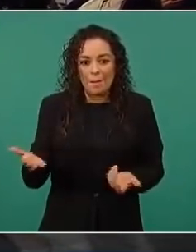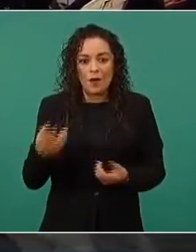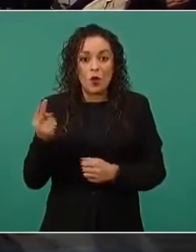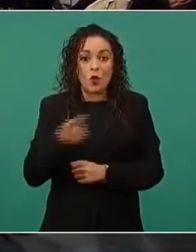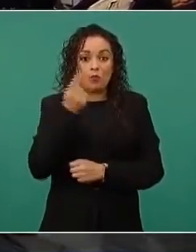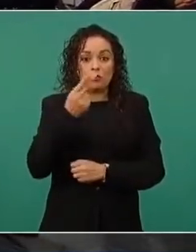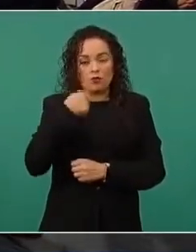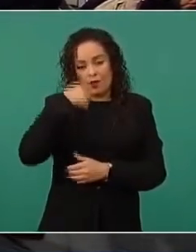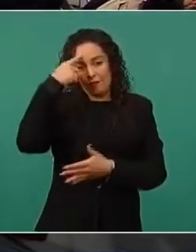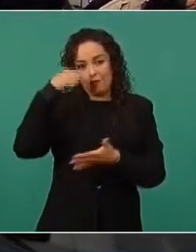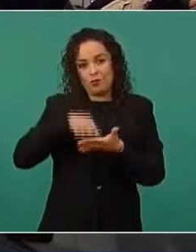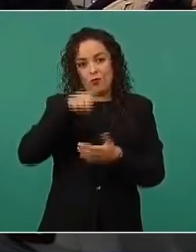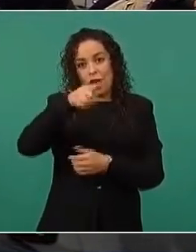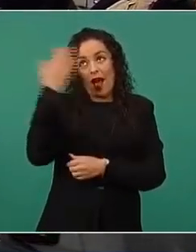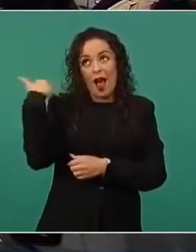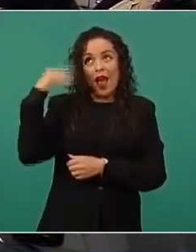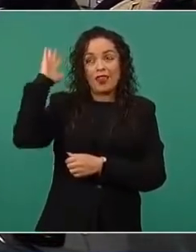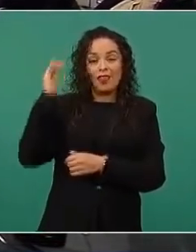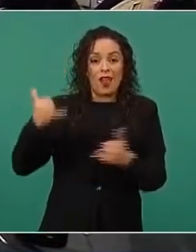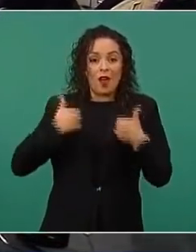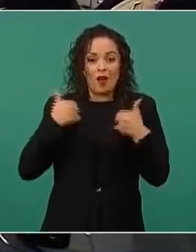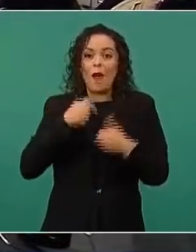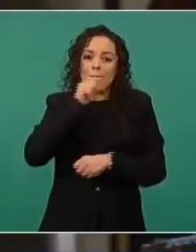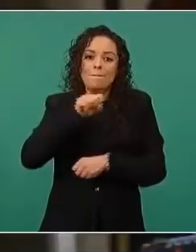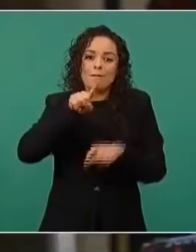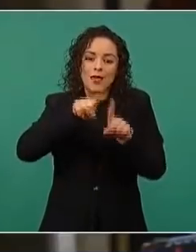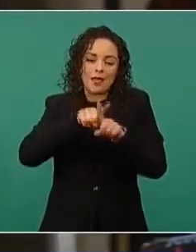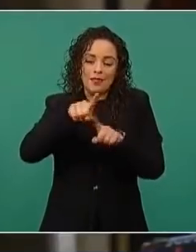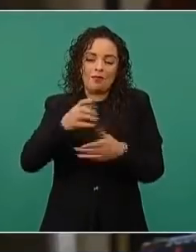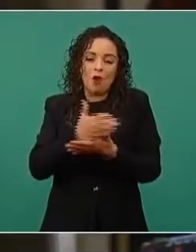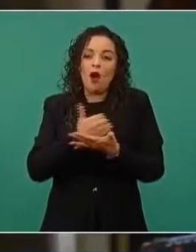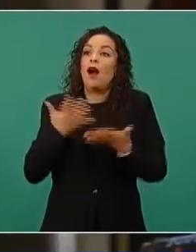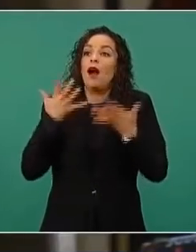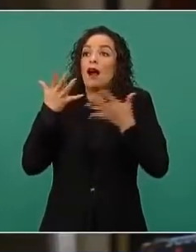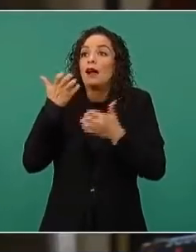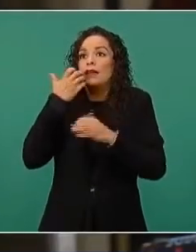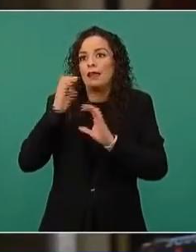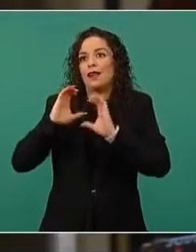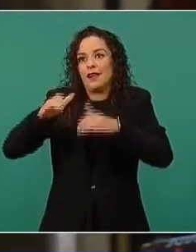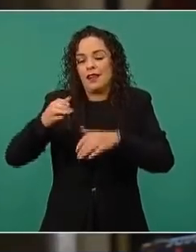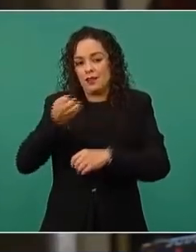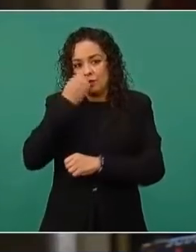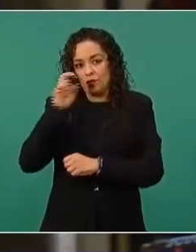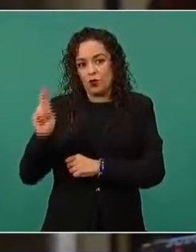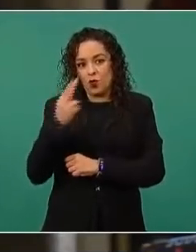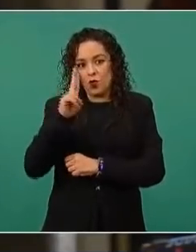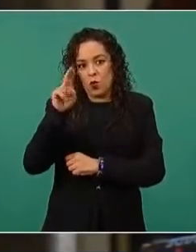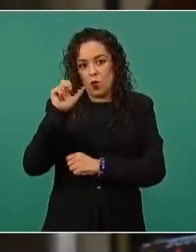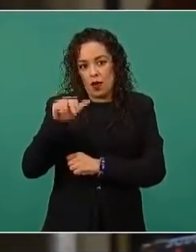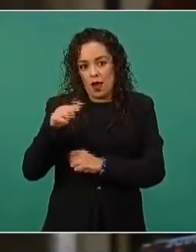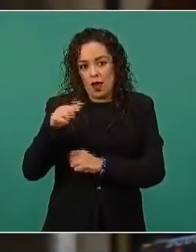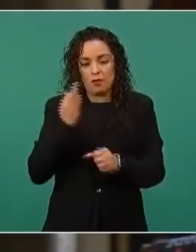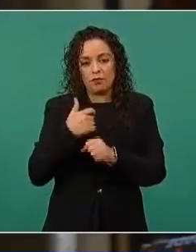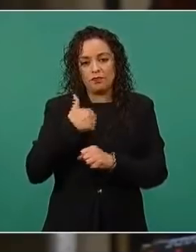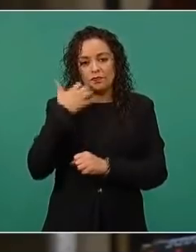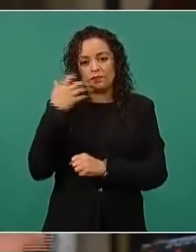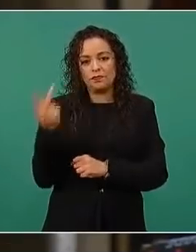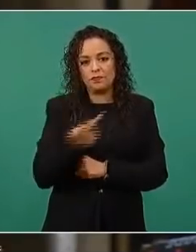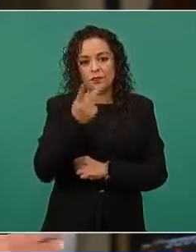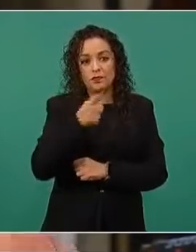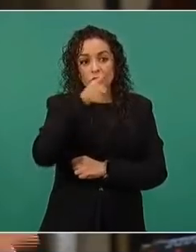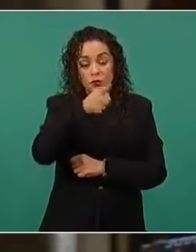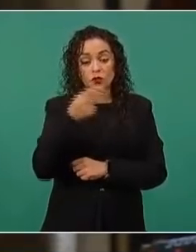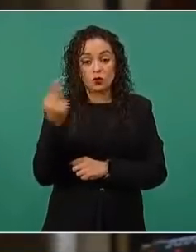de joven, tuvo este anhelo. En consecuencia, presidente, muy puntual, saber si su gobierno ha tenido conversaciones con